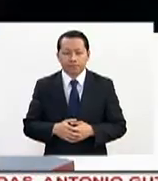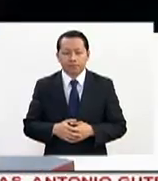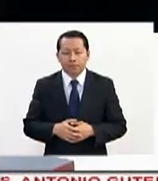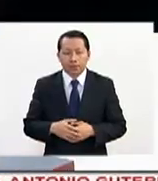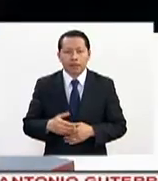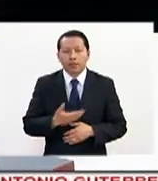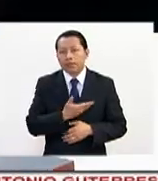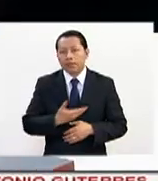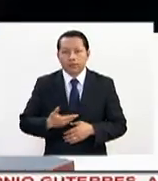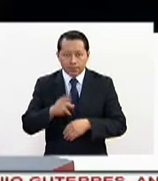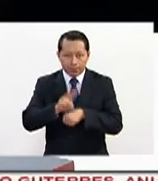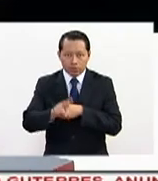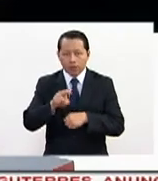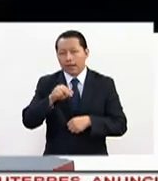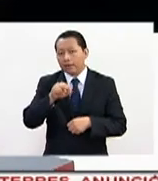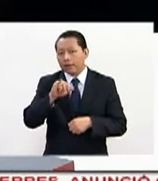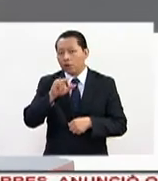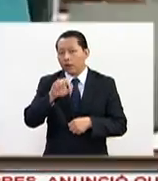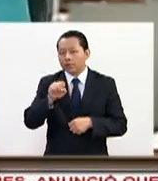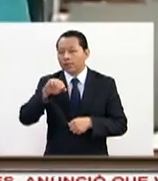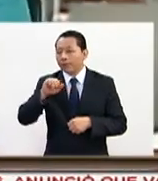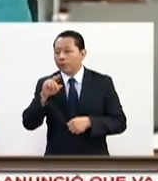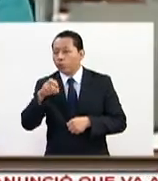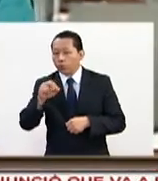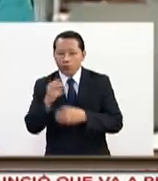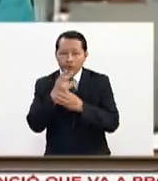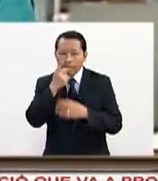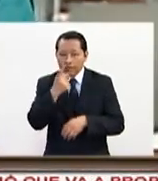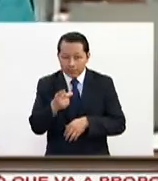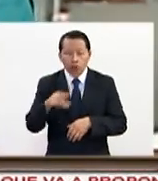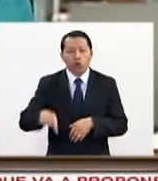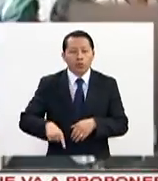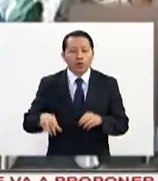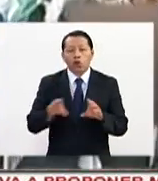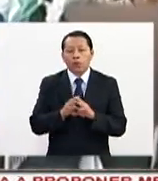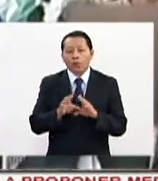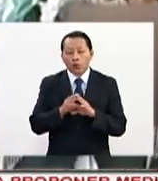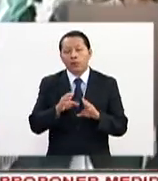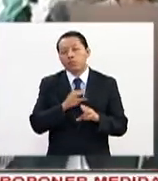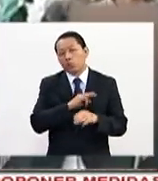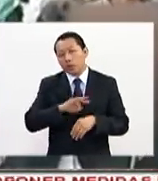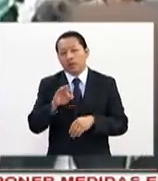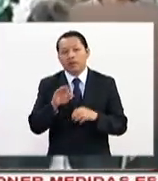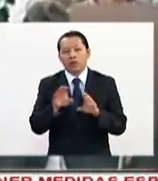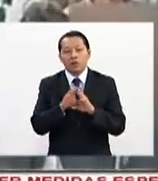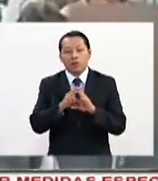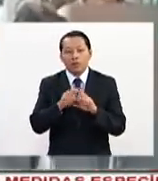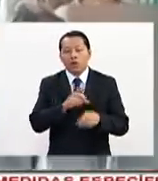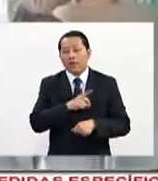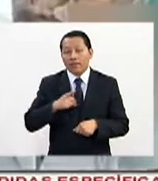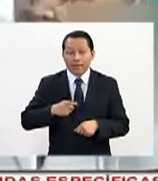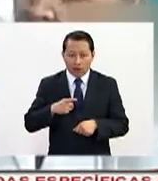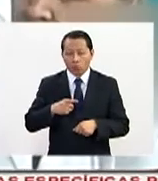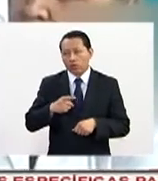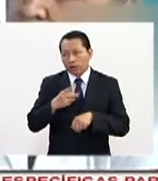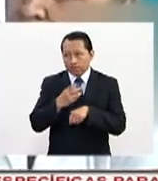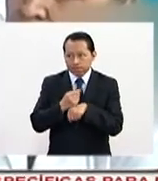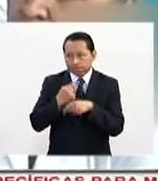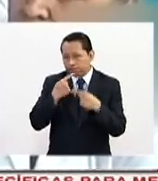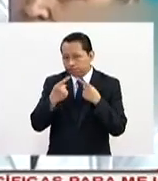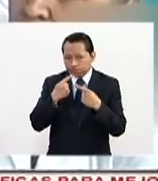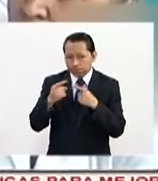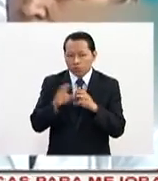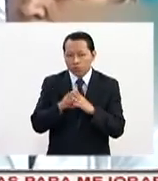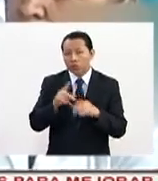El presidente de Venezuela, Nicolás Maduro, informó que su gobierno procederá a refinanciar y reestructurar la deuda externa de su país, que